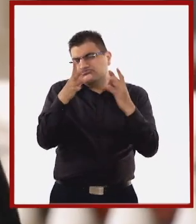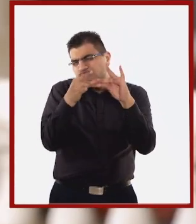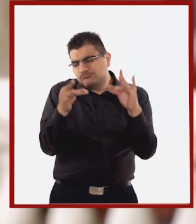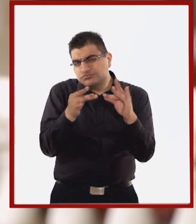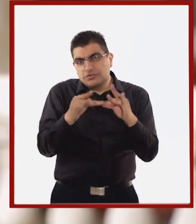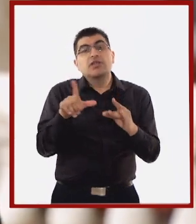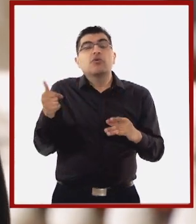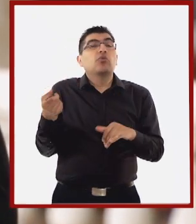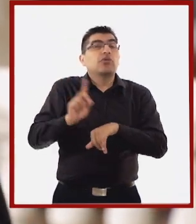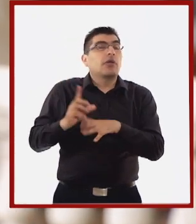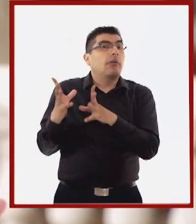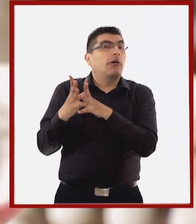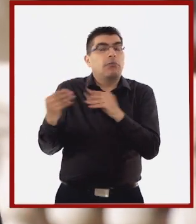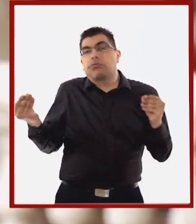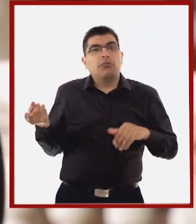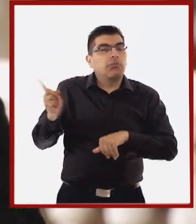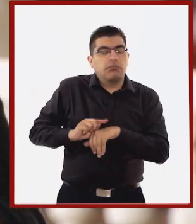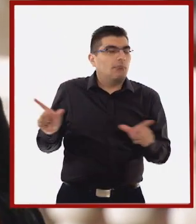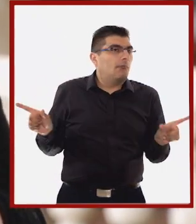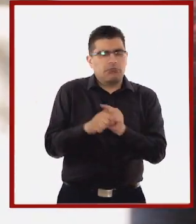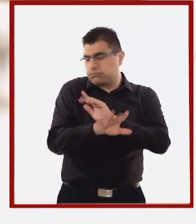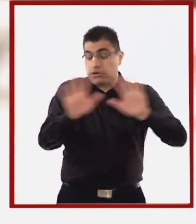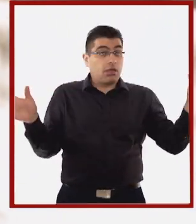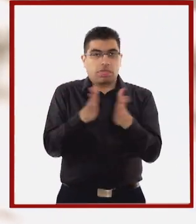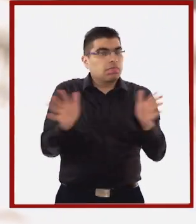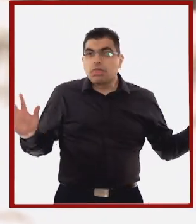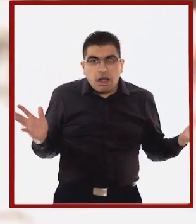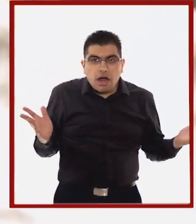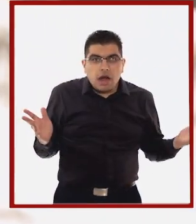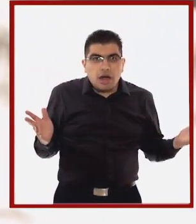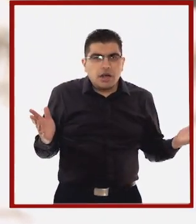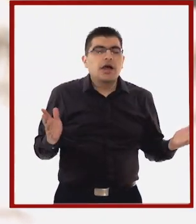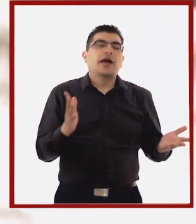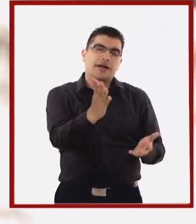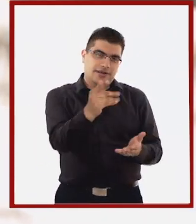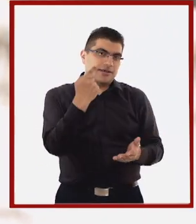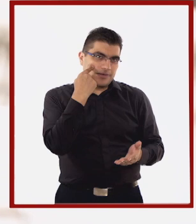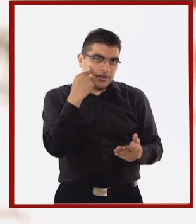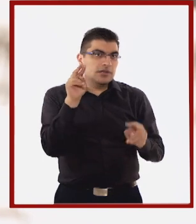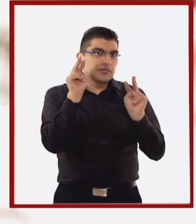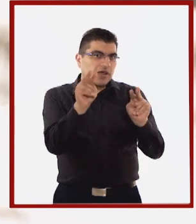No se olviden de nosotros, ¿no? Y no hablo de nosotros, sino de